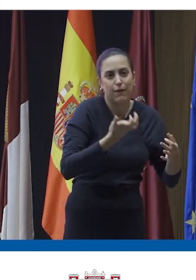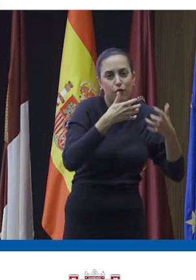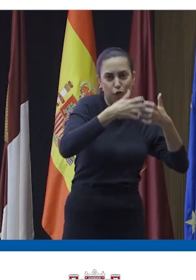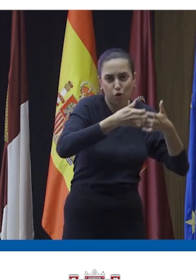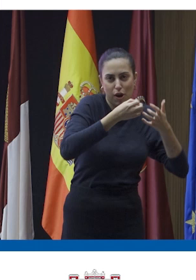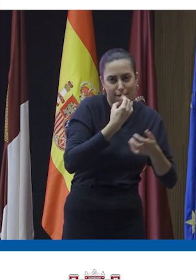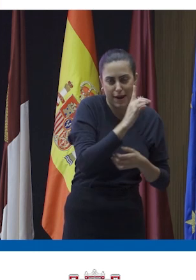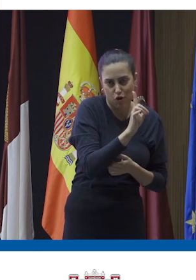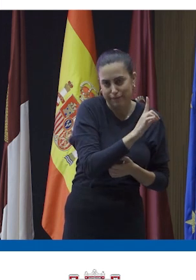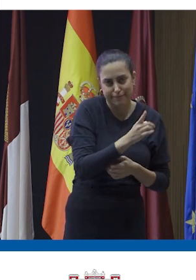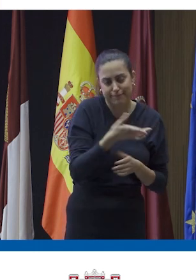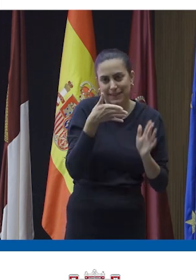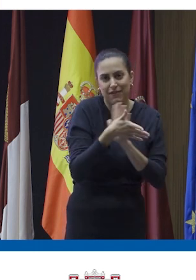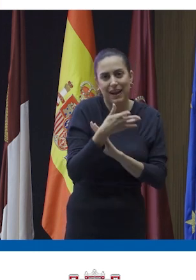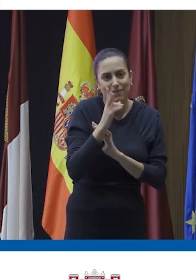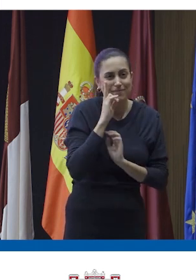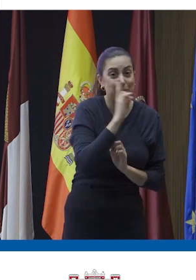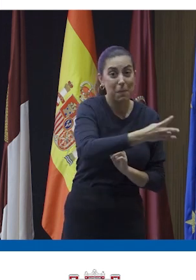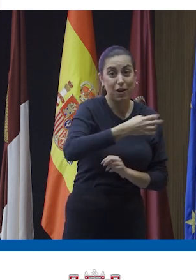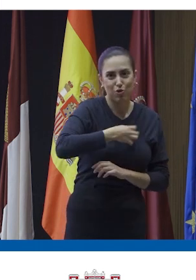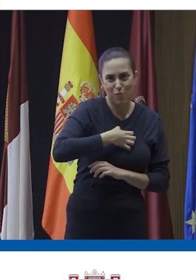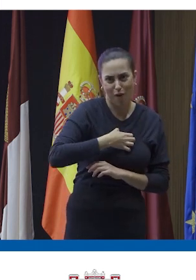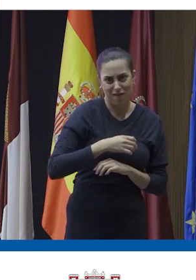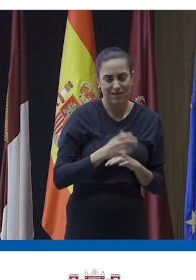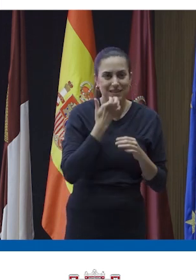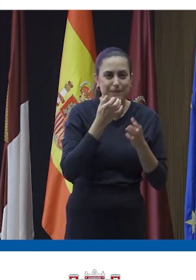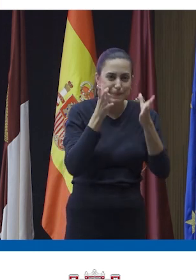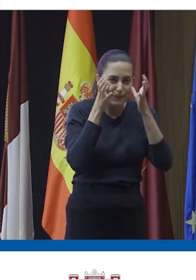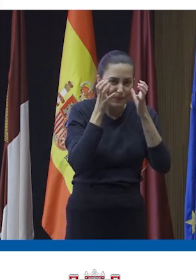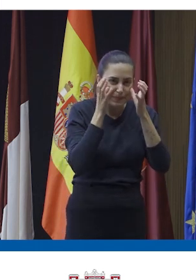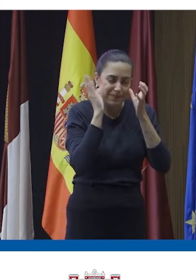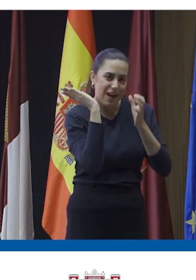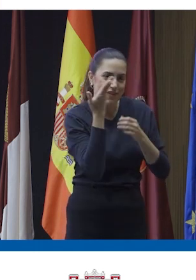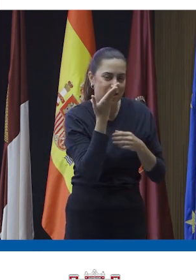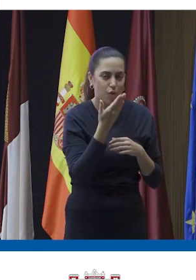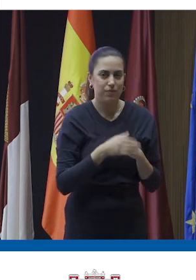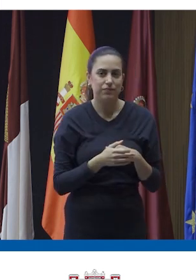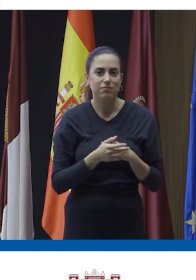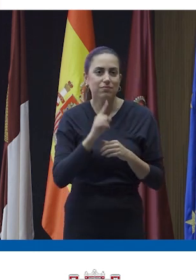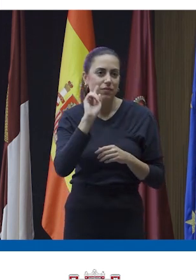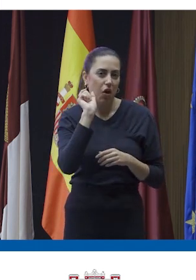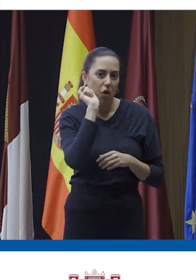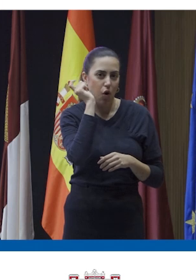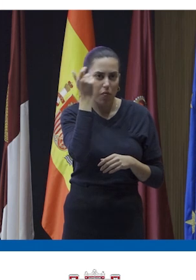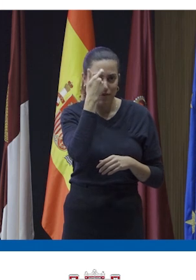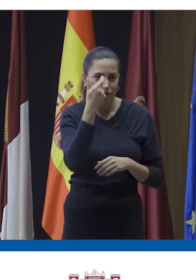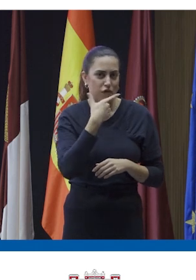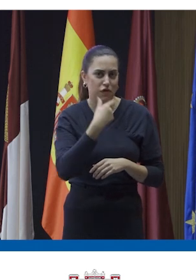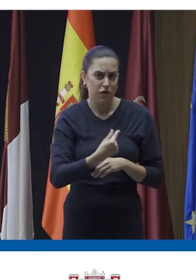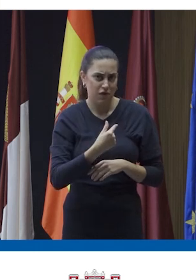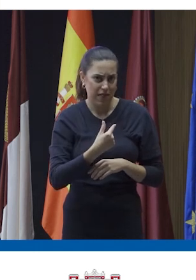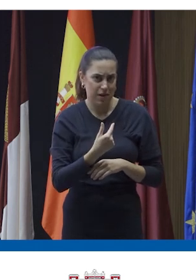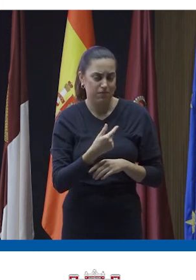funcionar nuestra red, no vamos a ver porque el sensor no funciona, ¿vale? Entonces quedaos con este concepto, que es bastante sencillo para entender